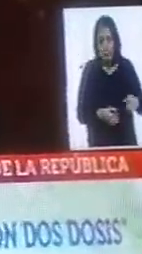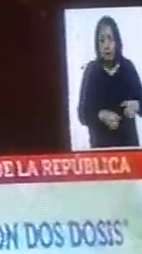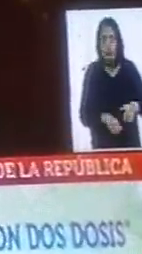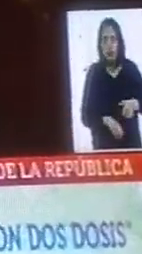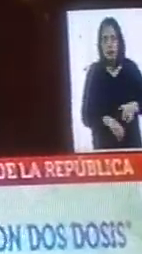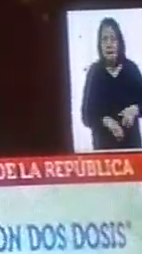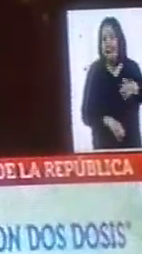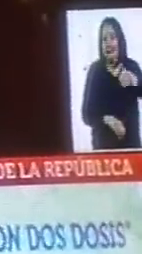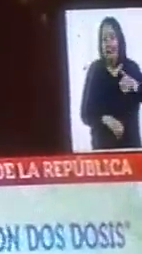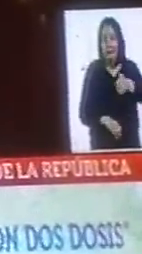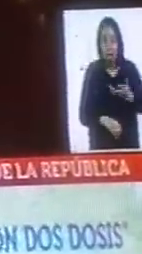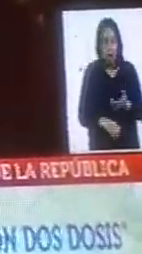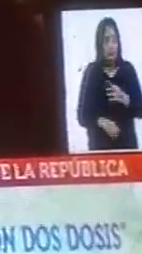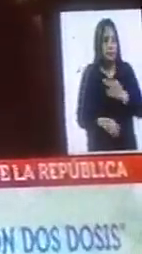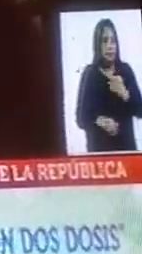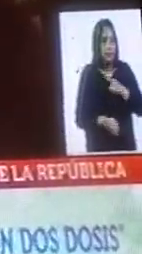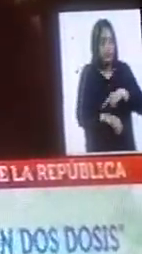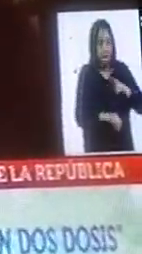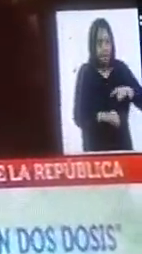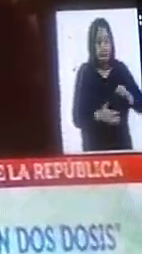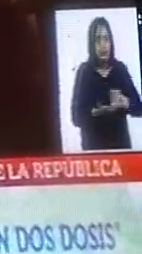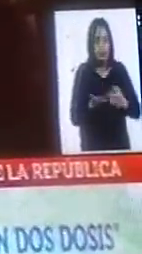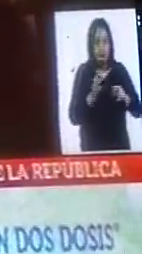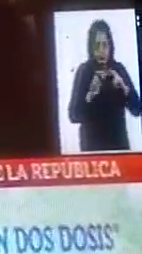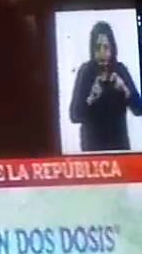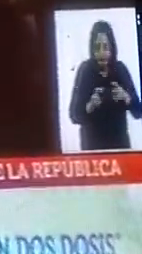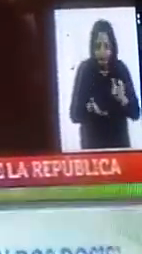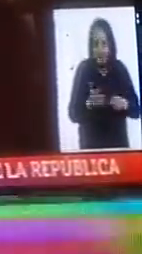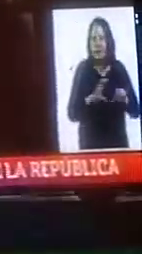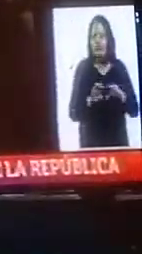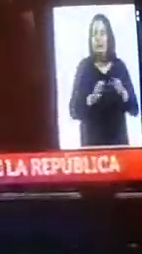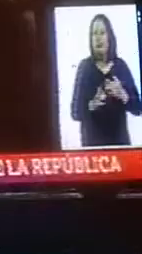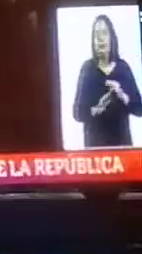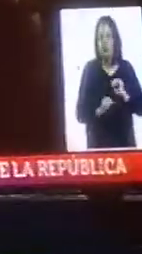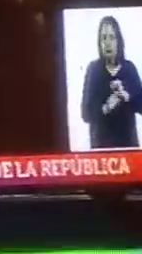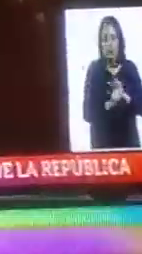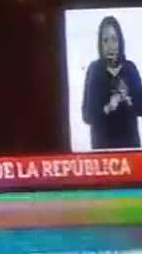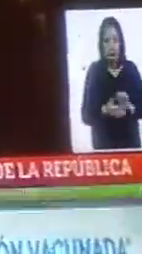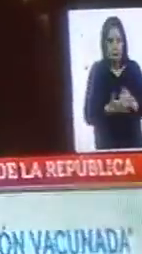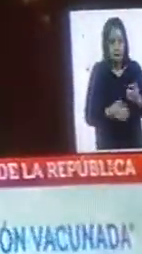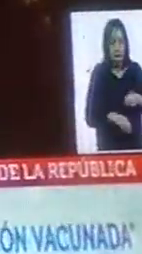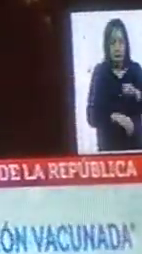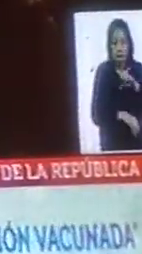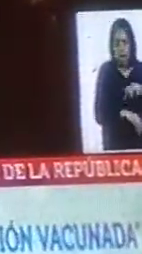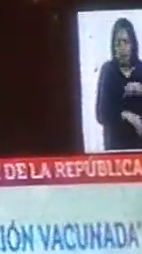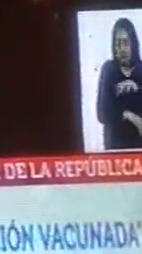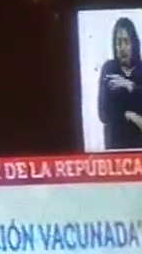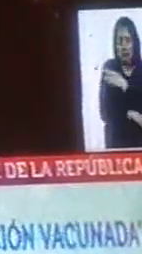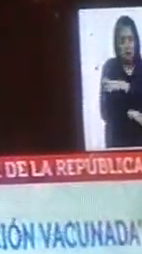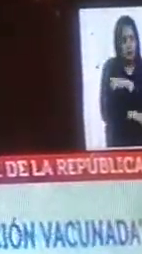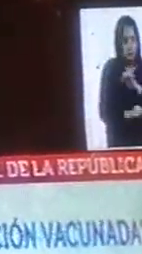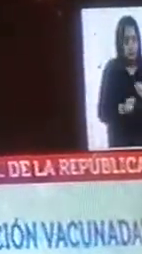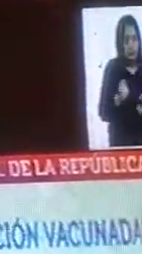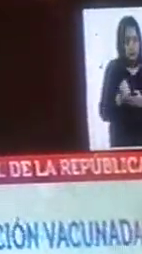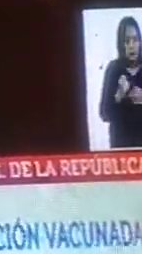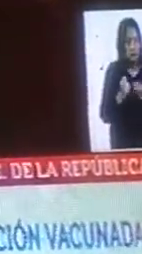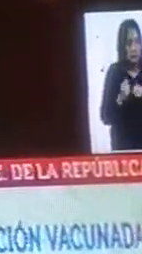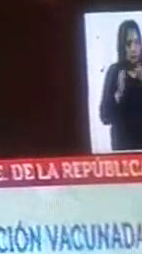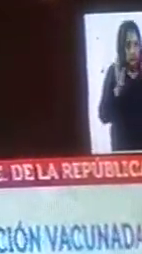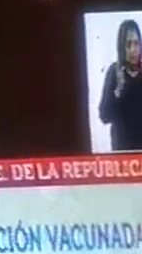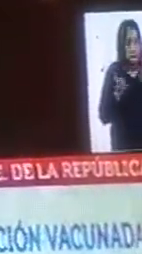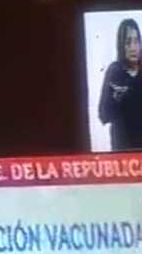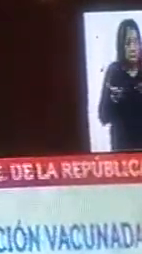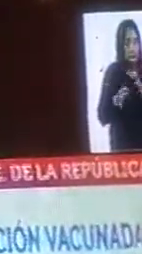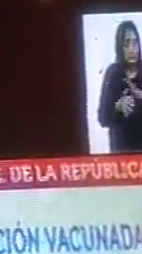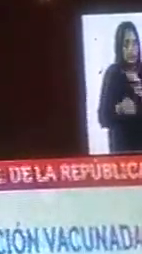regionales hay valoraciones ante la pandemia los centros y portal de salud garantizarán la atención médica